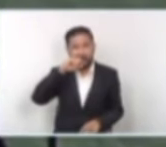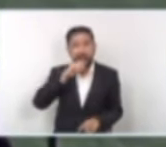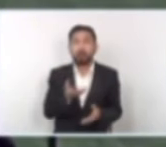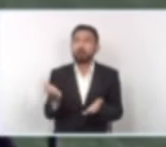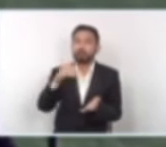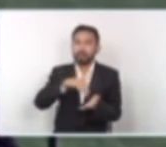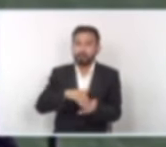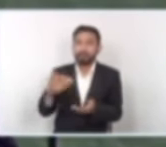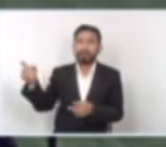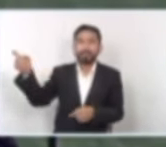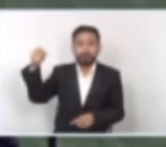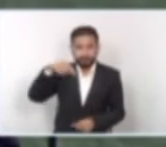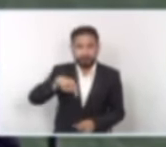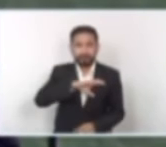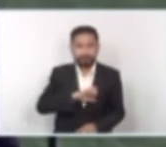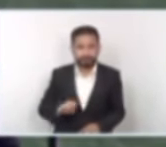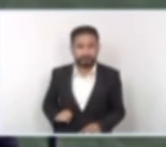regresar.